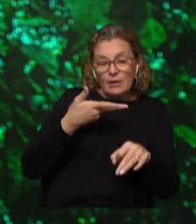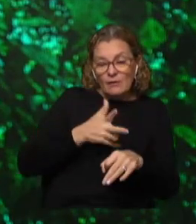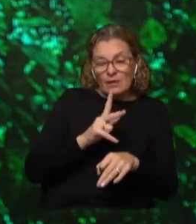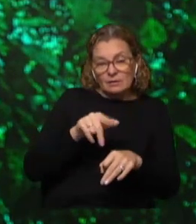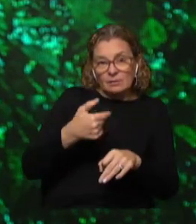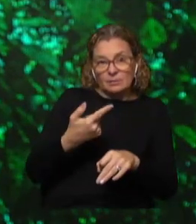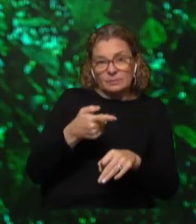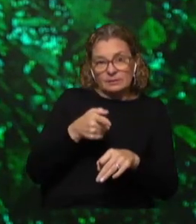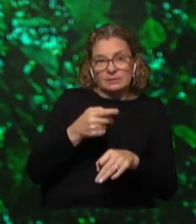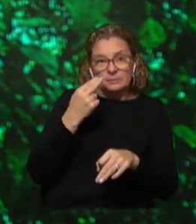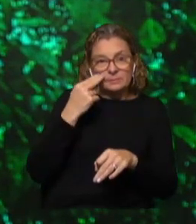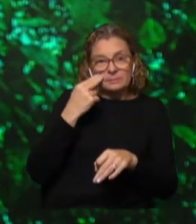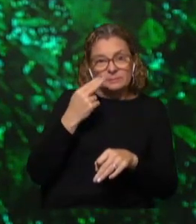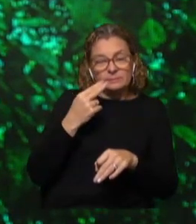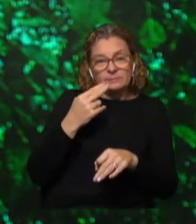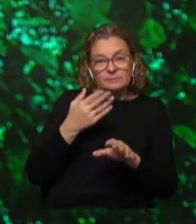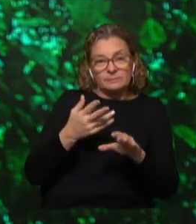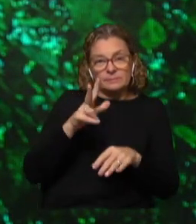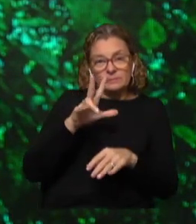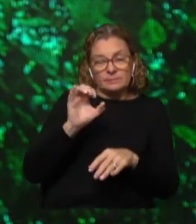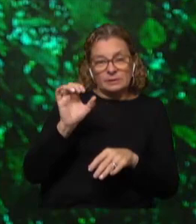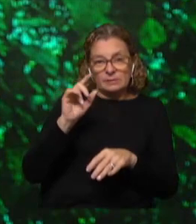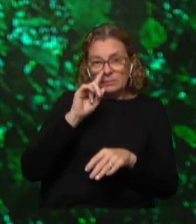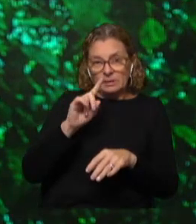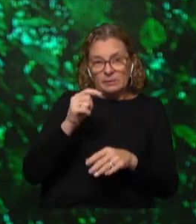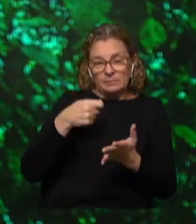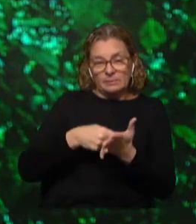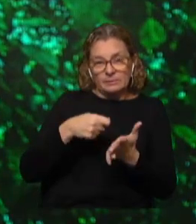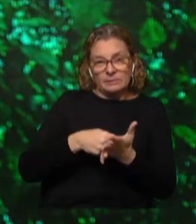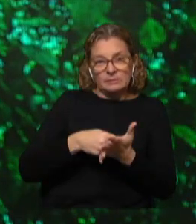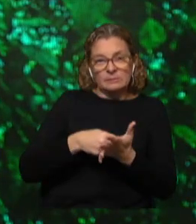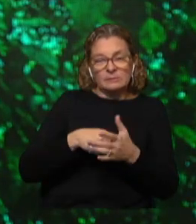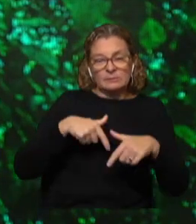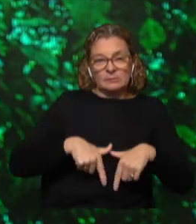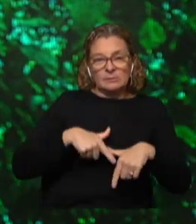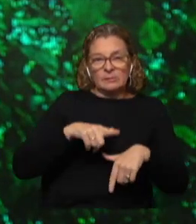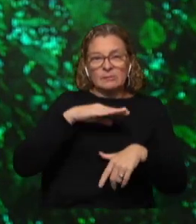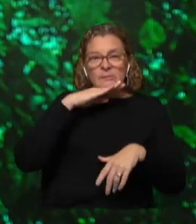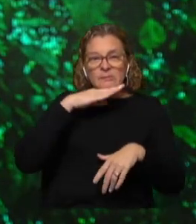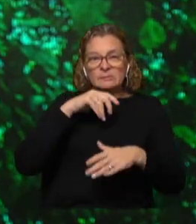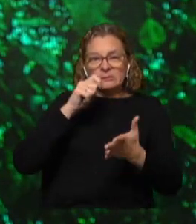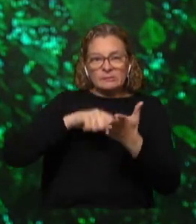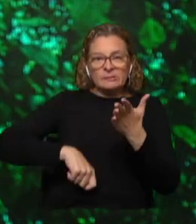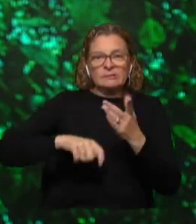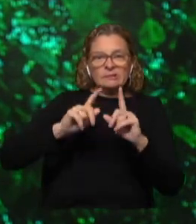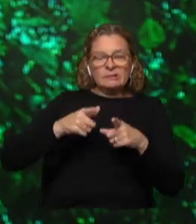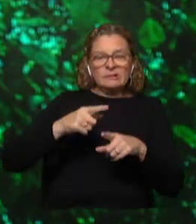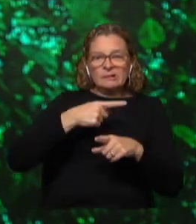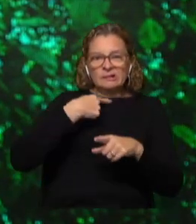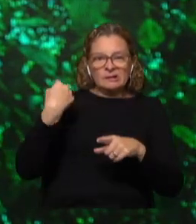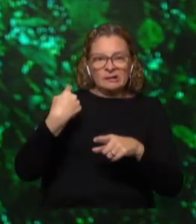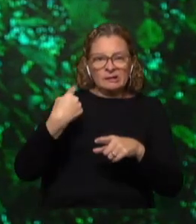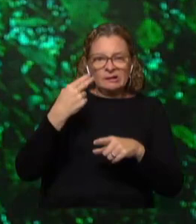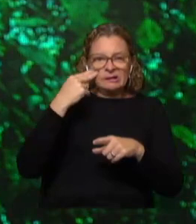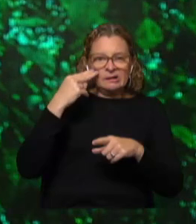lugar a este procedimiento. Un poco más de 300.000 pesos. Y en el caso de la Intendencia de Canelones, que multó al frigorífico por